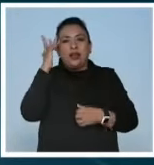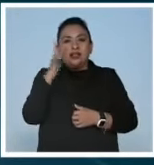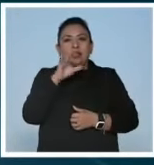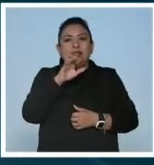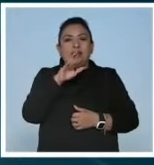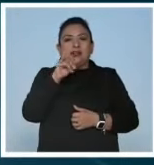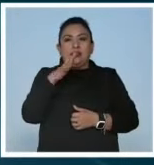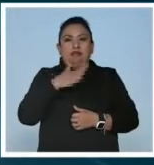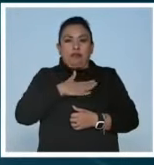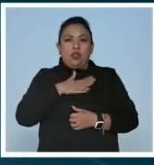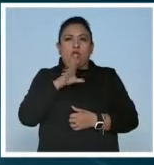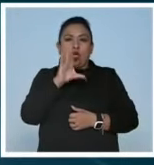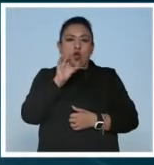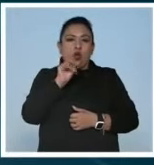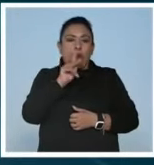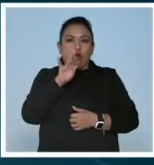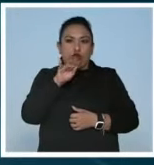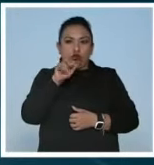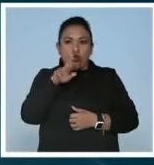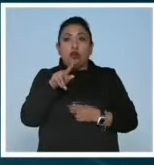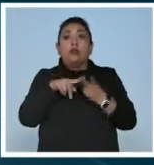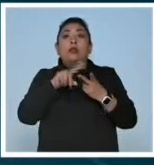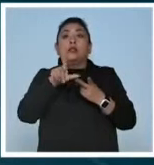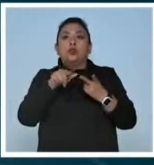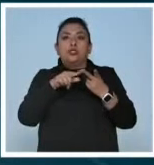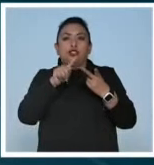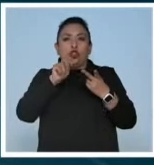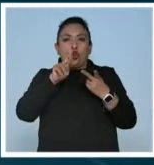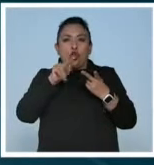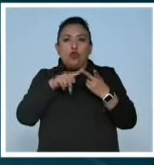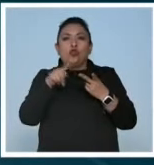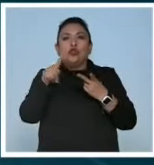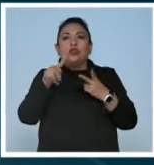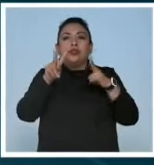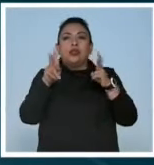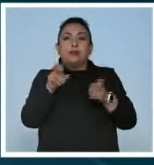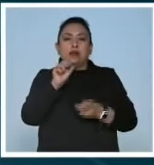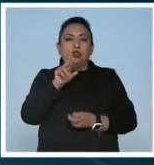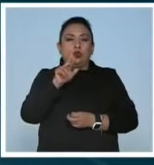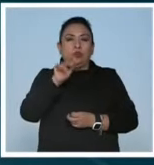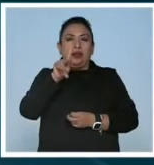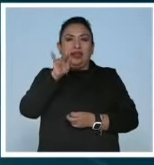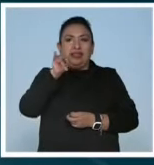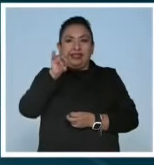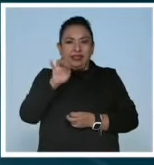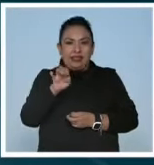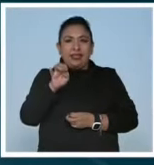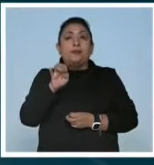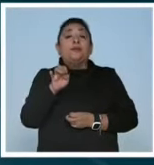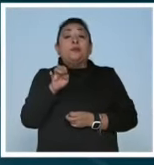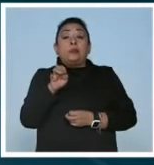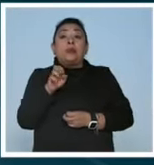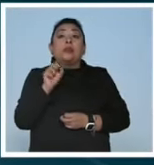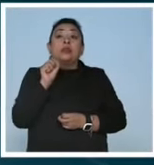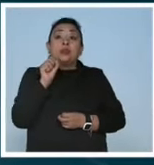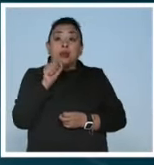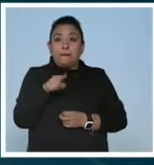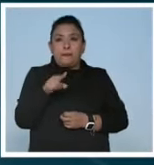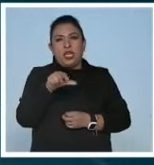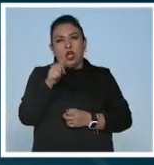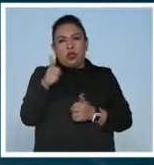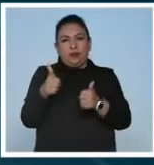que coprodujimos, y después también va a Toronto, que se llama El suplente de Diego Lerman. Estamos también con